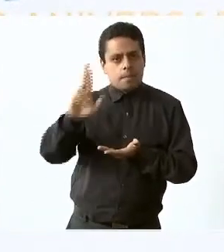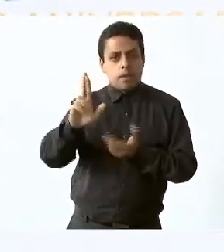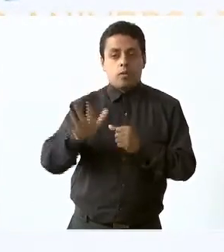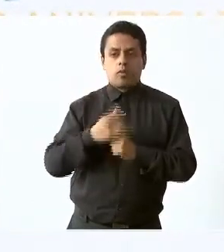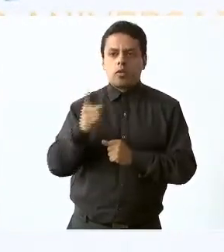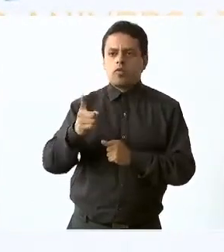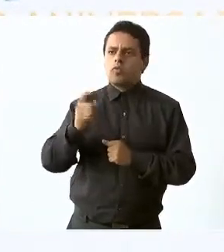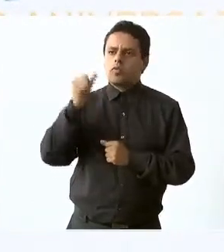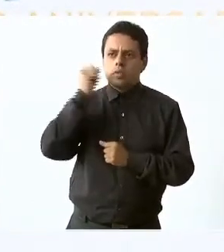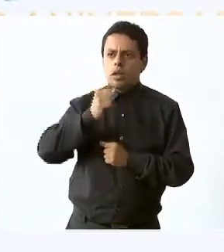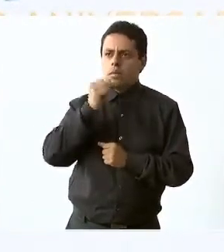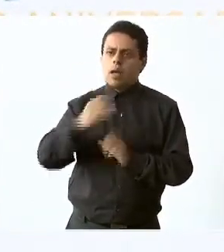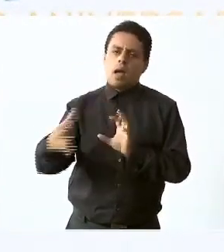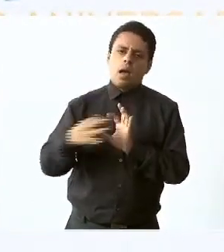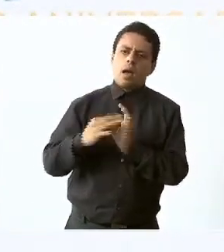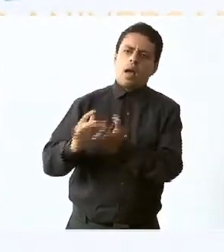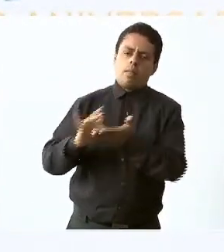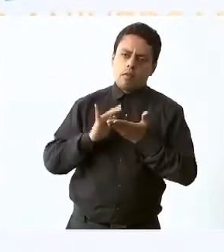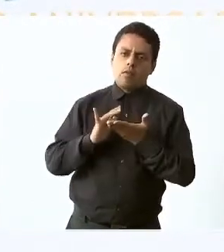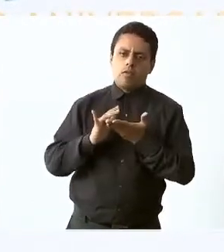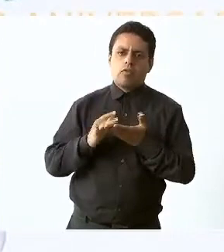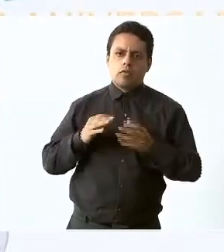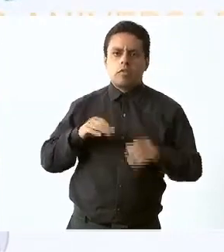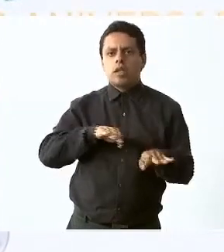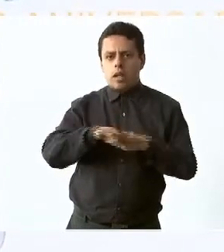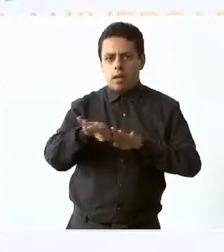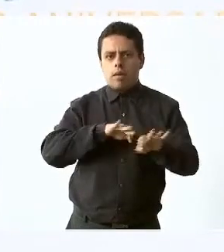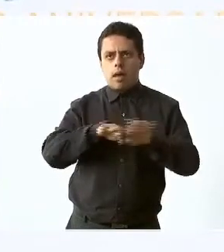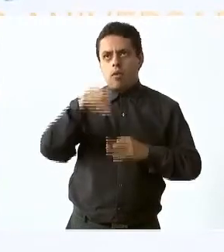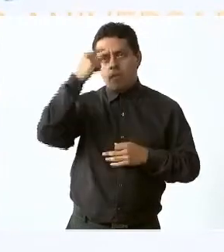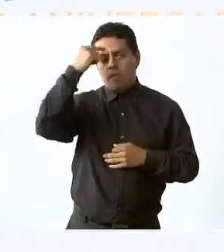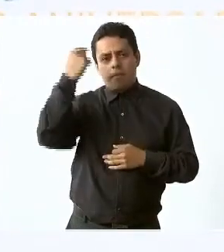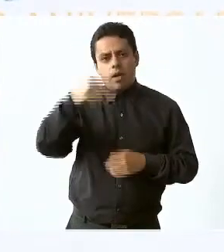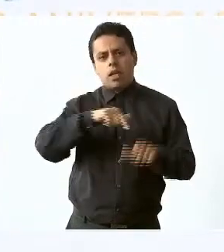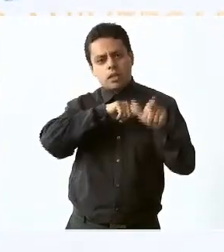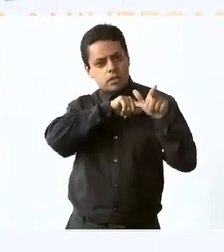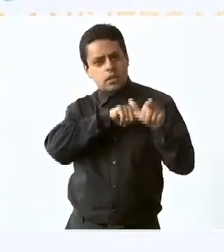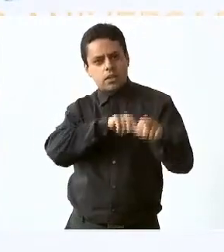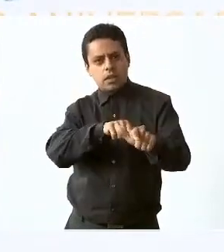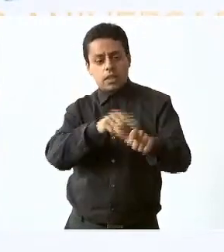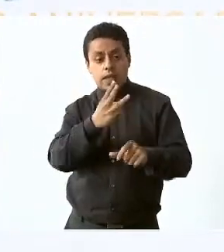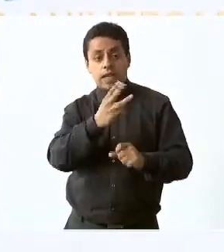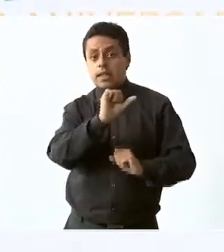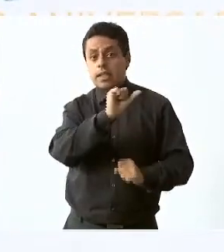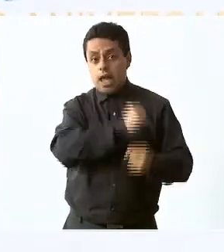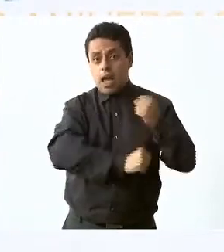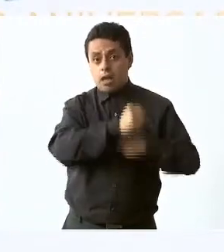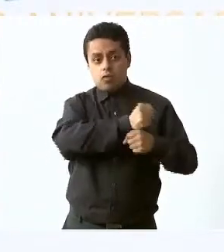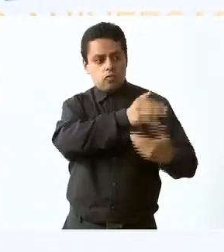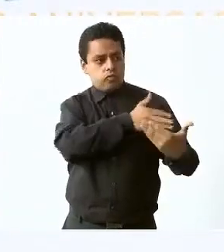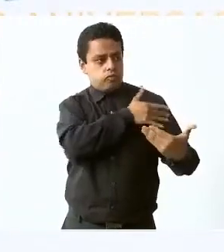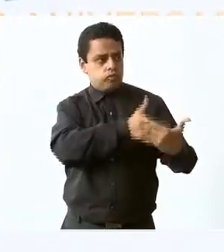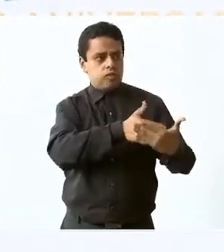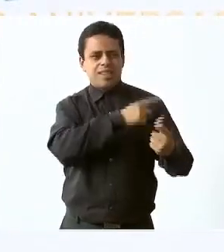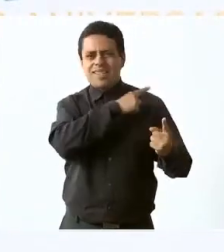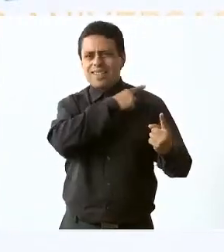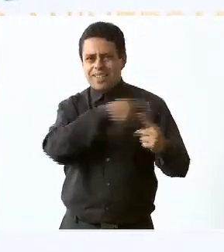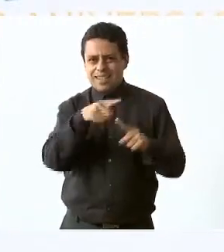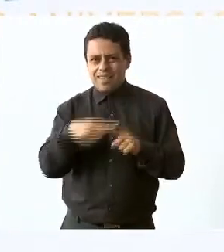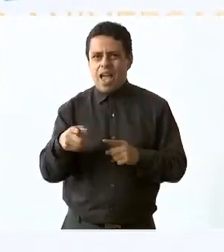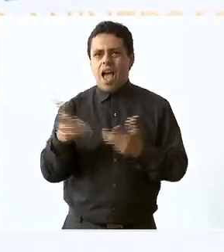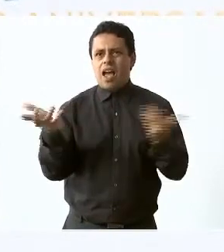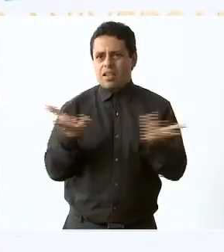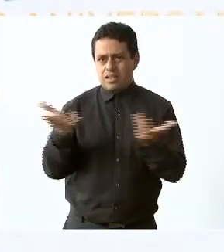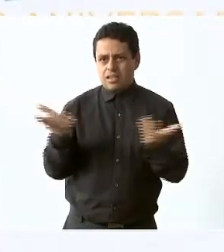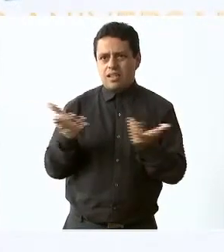de trabajo unido a fin de sacar adelante durante estos últimos 3 años acciones primordiales